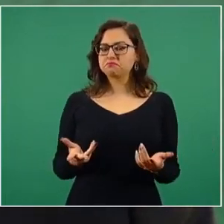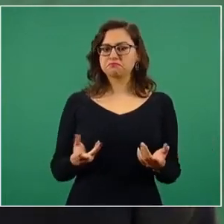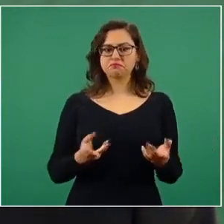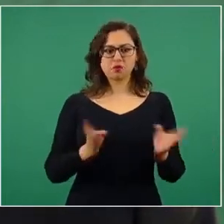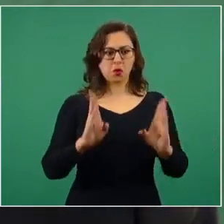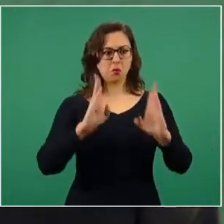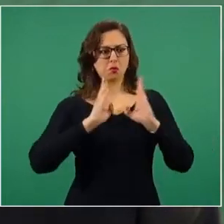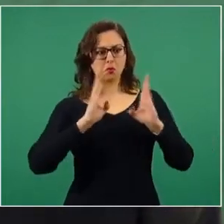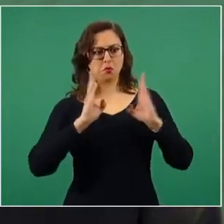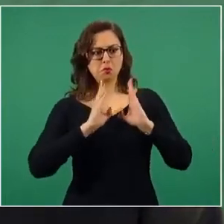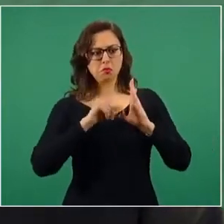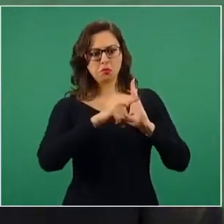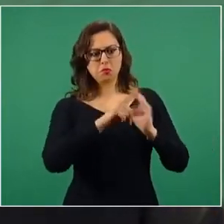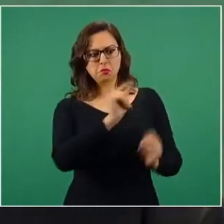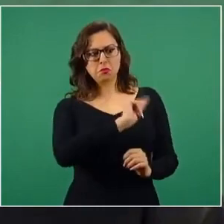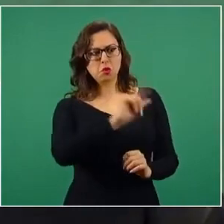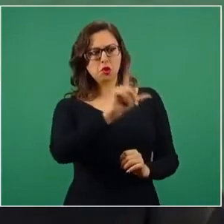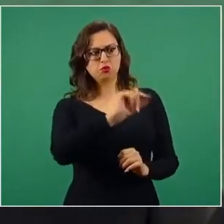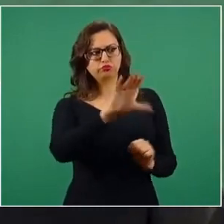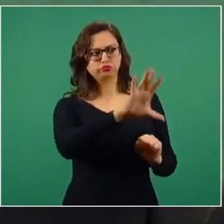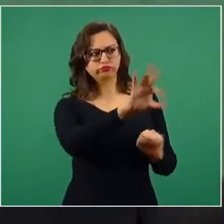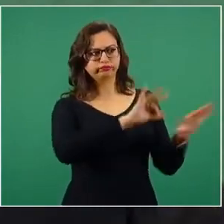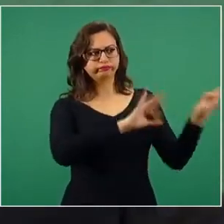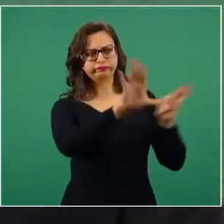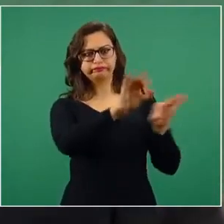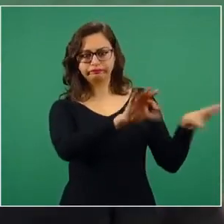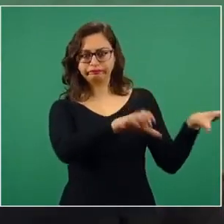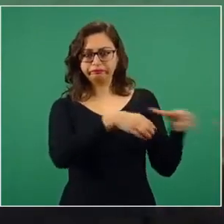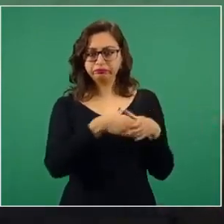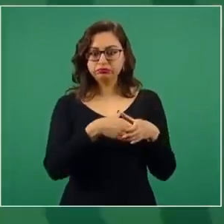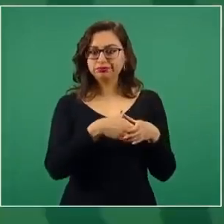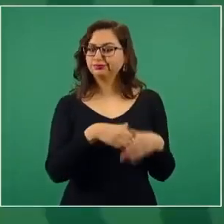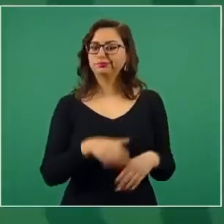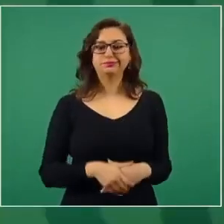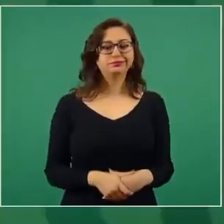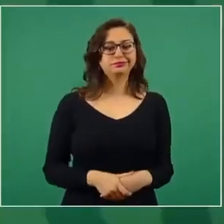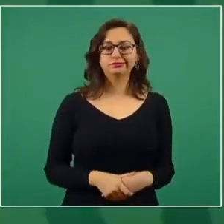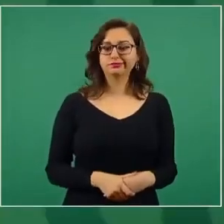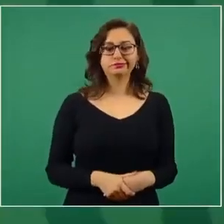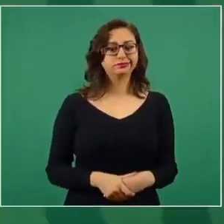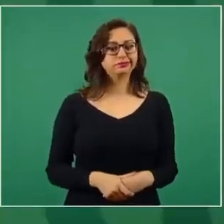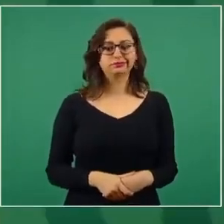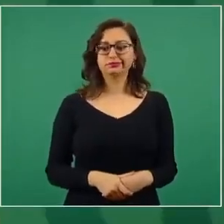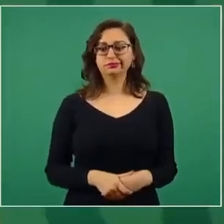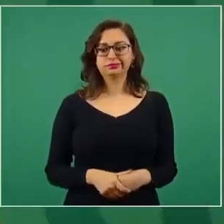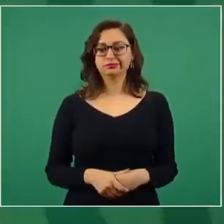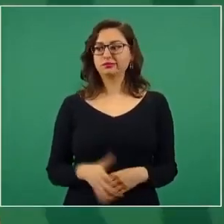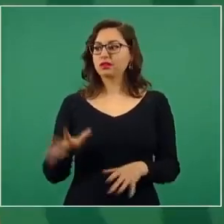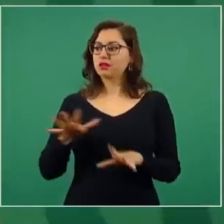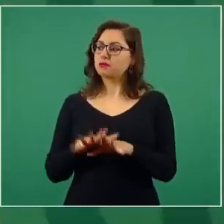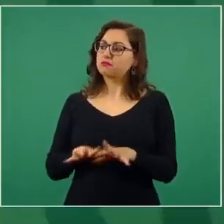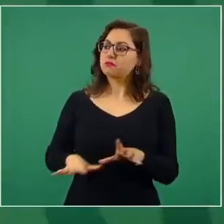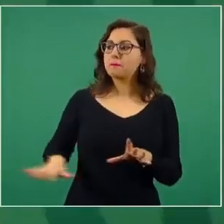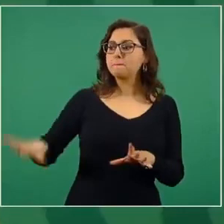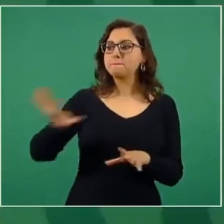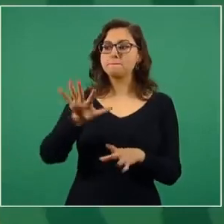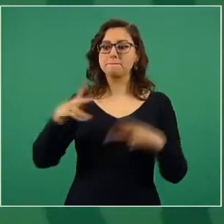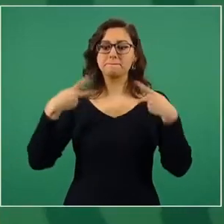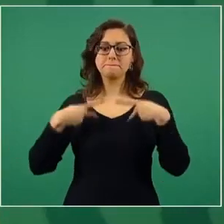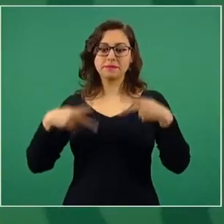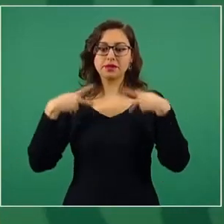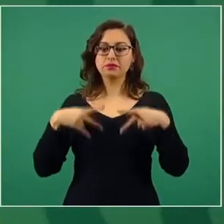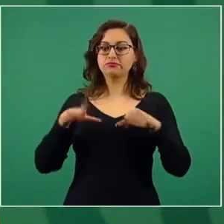militares profesionales, sino con gente del pueblo.